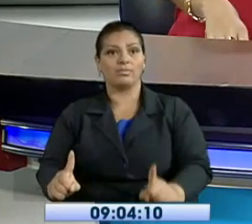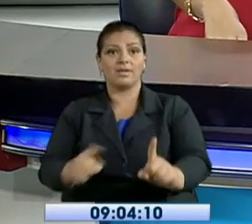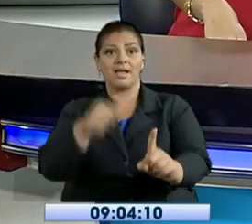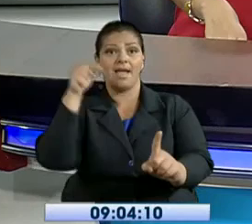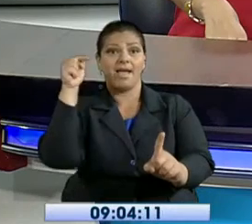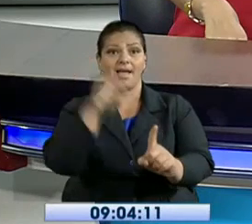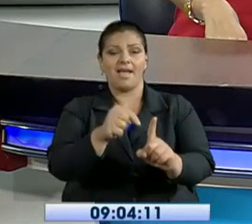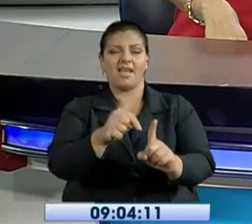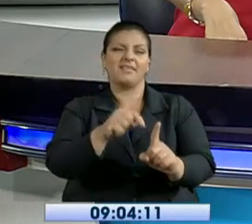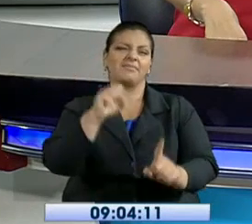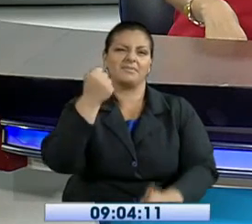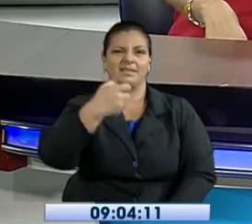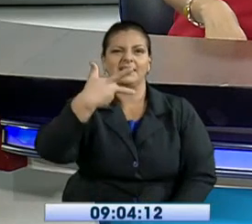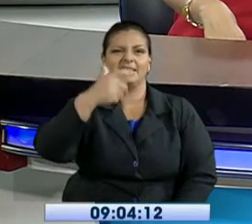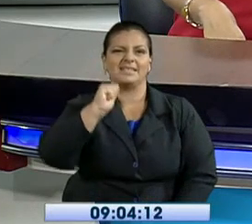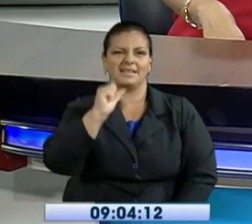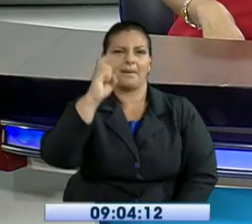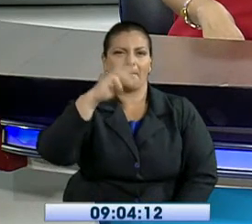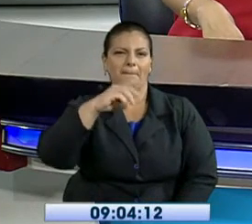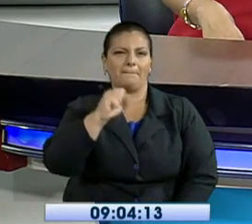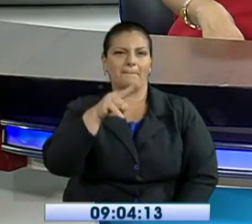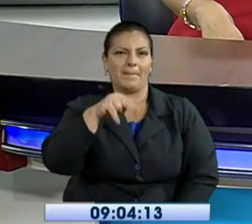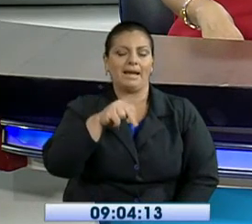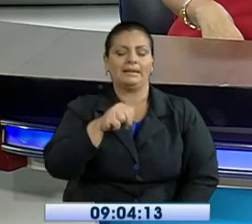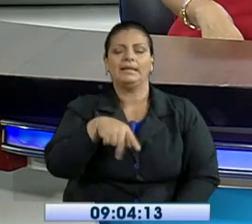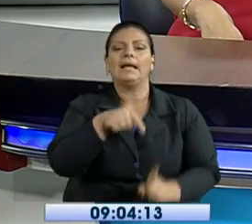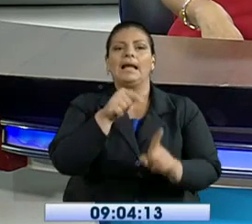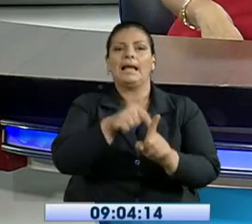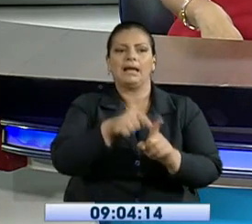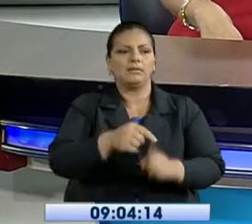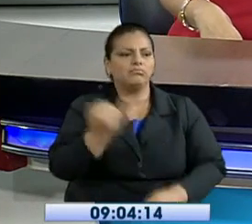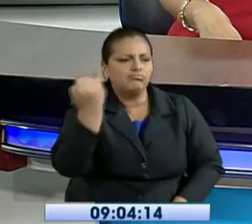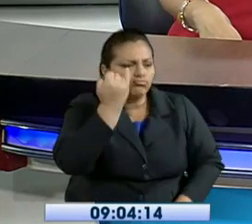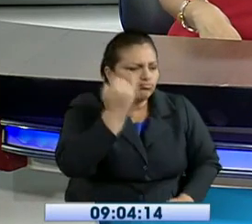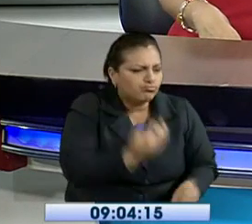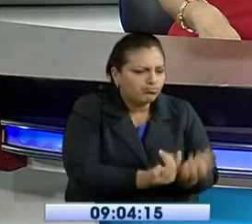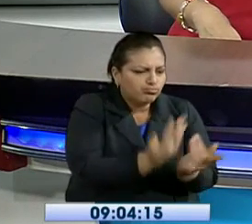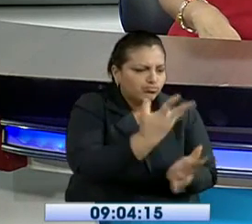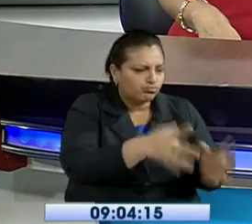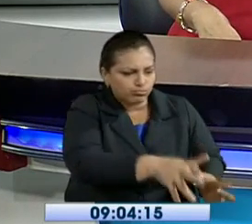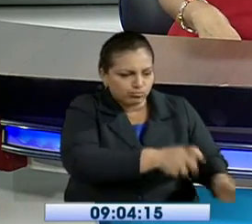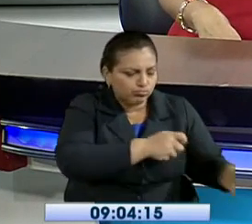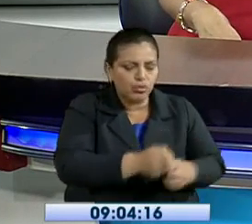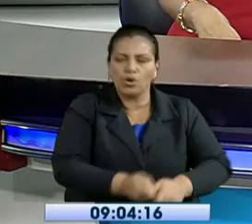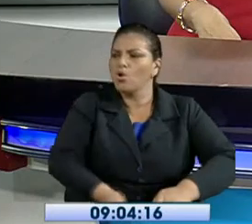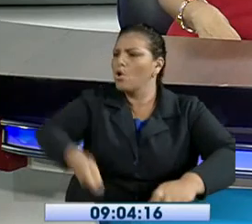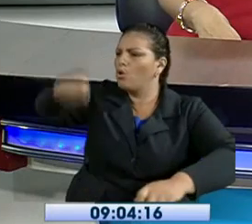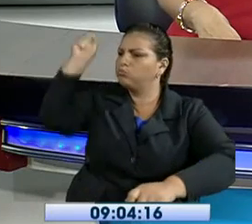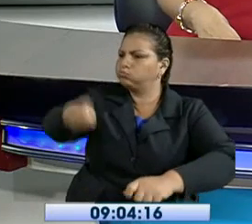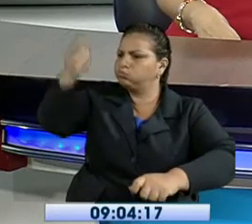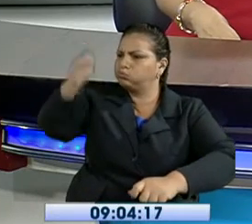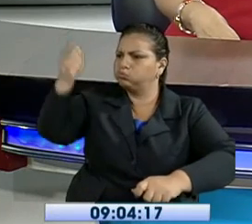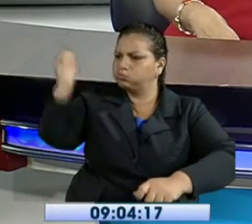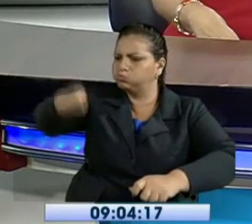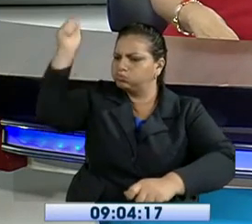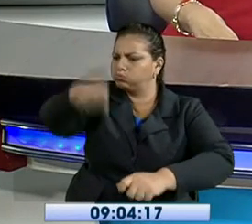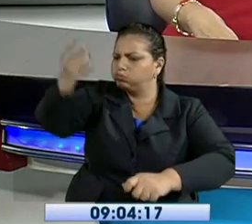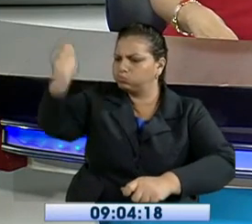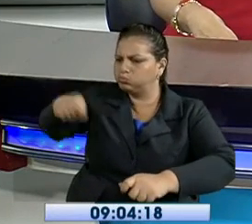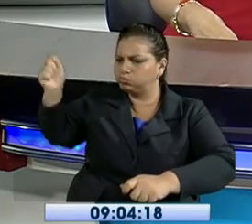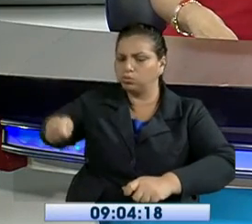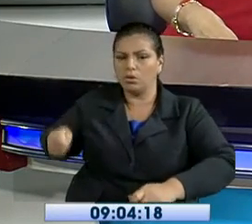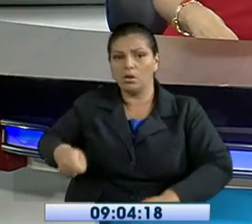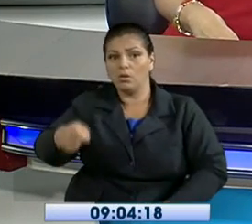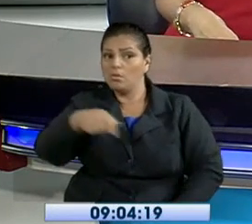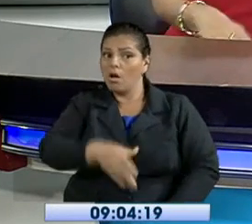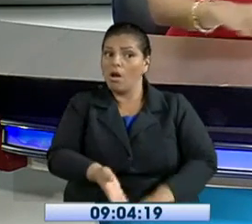chamán terminaba de hacerle una limpia espiritual para espantarle una supuesta brujería.